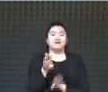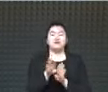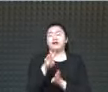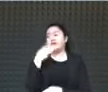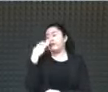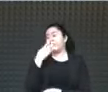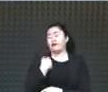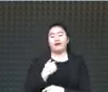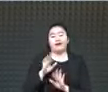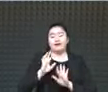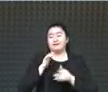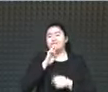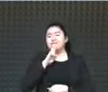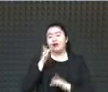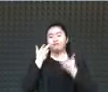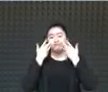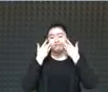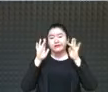escuela